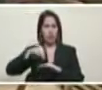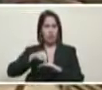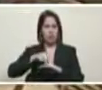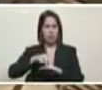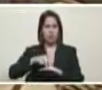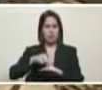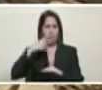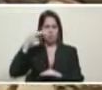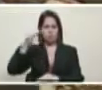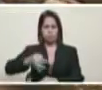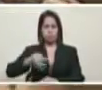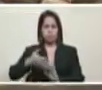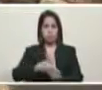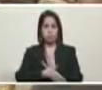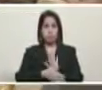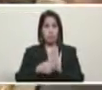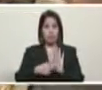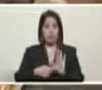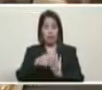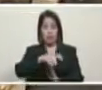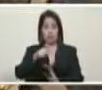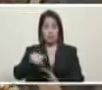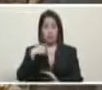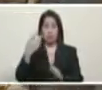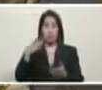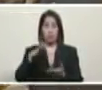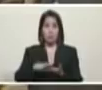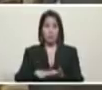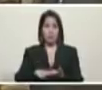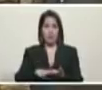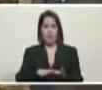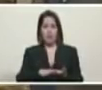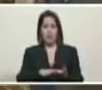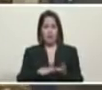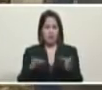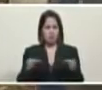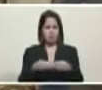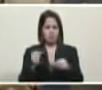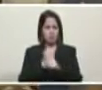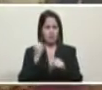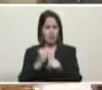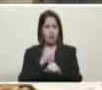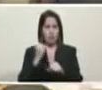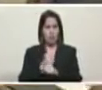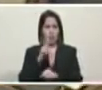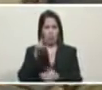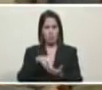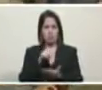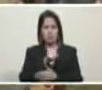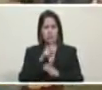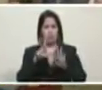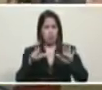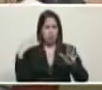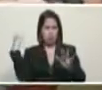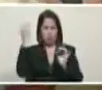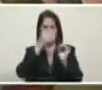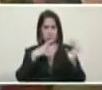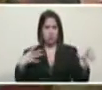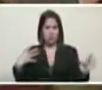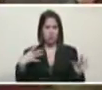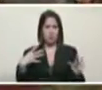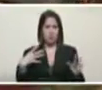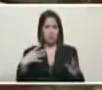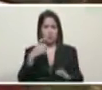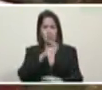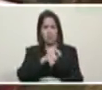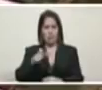los caídos en el servicio durante la operación militar Centinela 2018 en el estado Amazonas. Por el